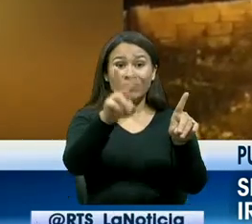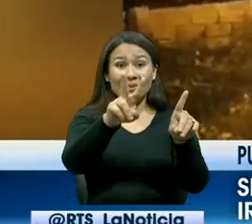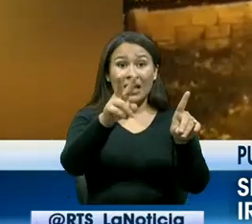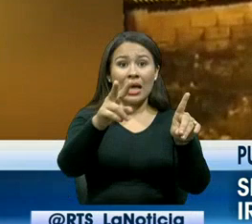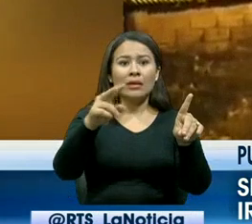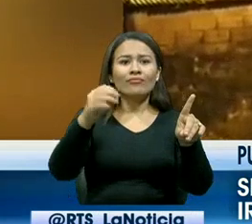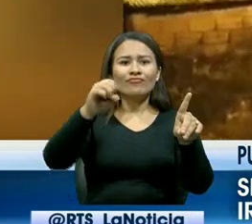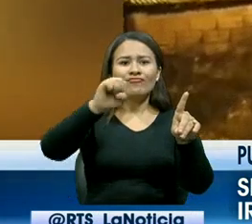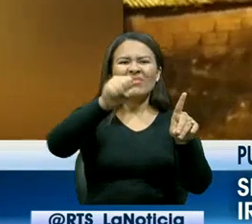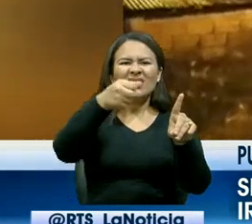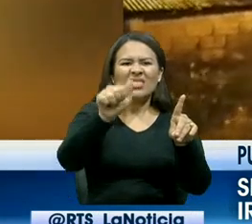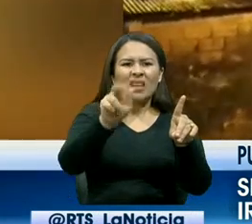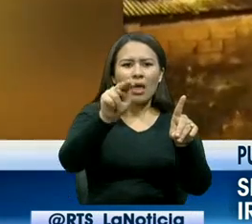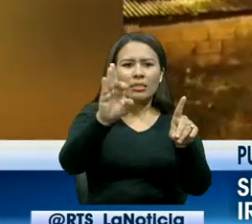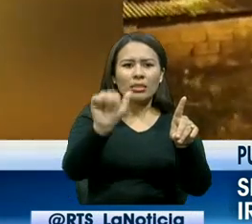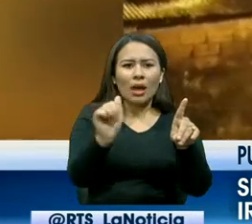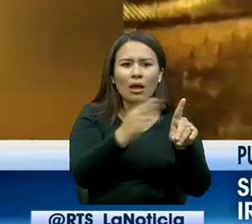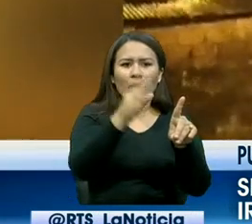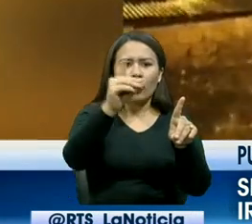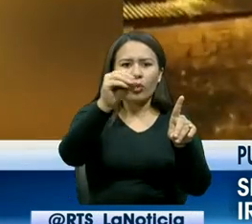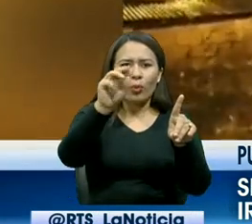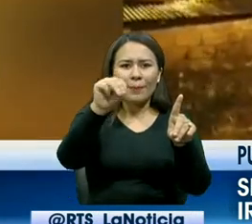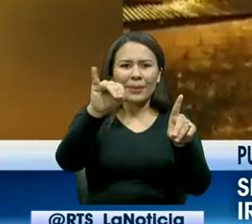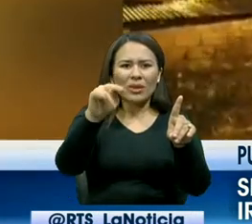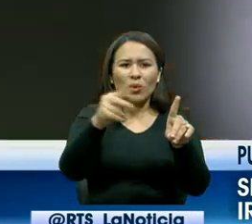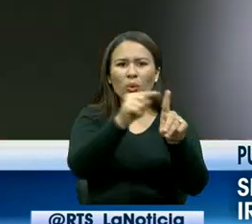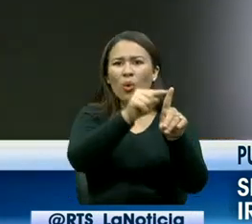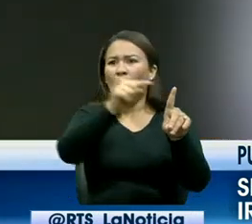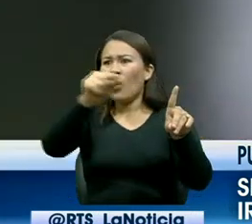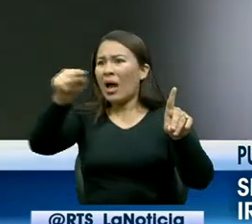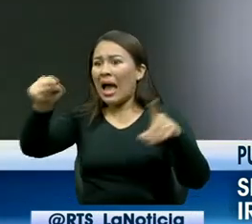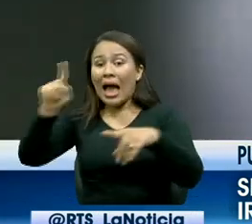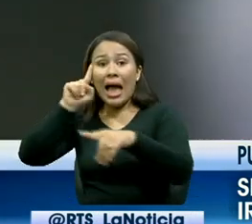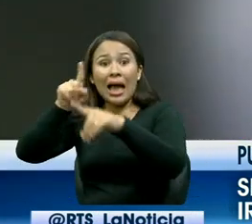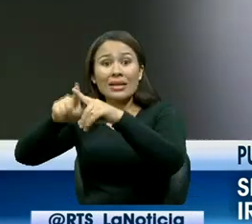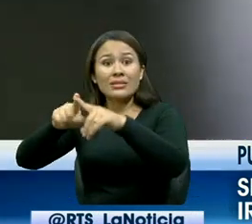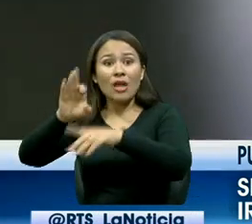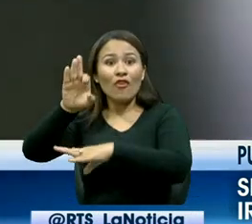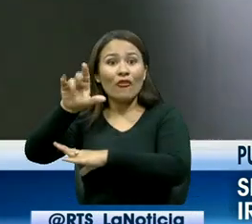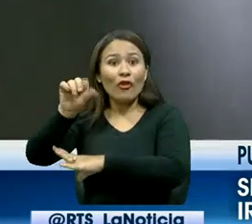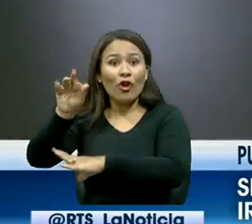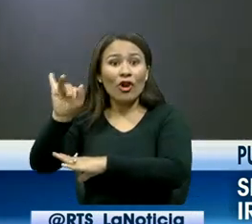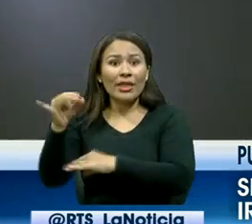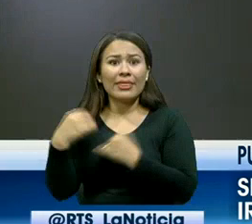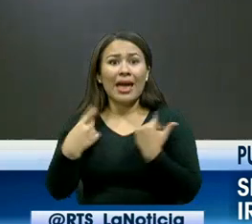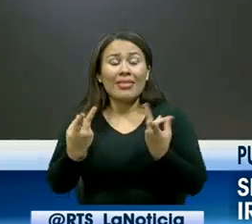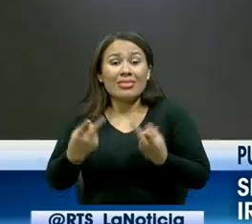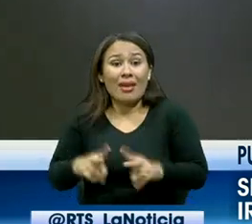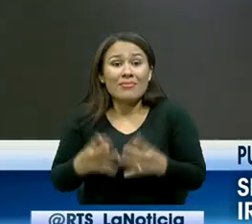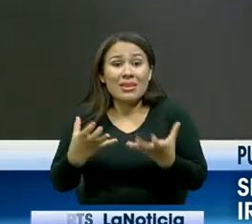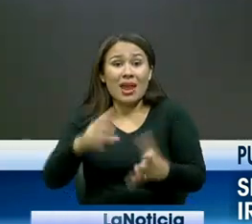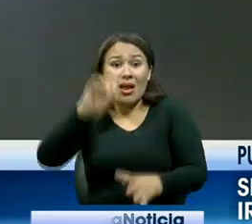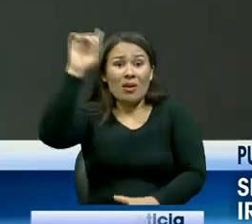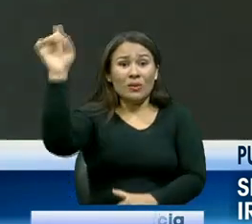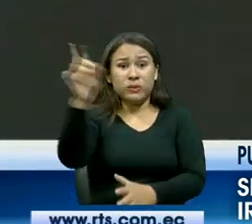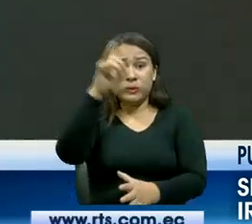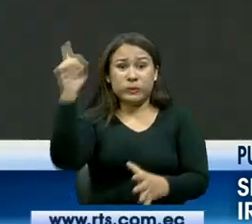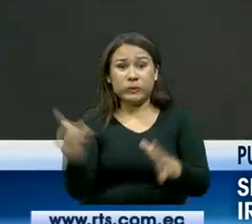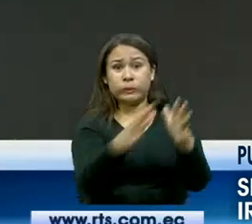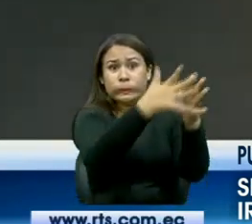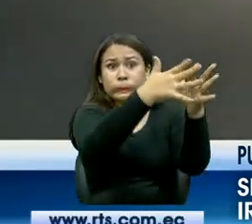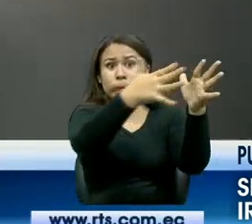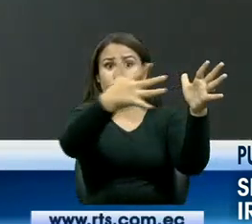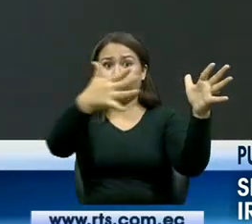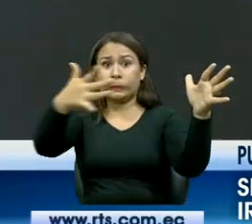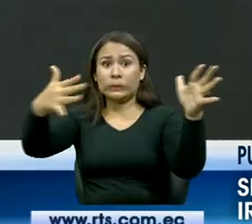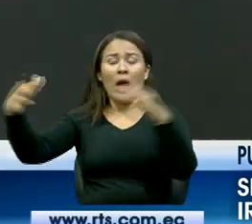se ha decretado alerta roja ante la peligrosidad que representa la proximidad del ciclón. Las fuertes ráfagas de